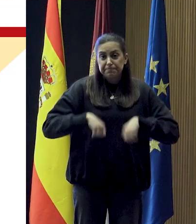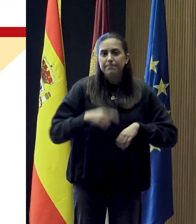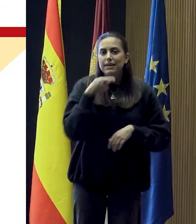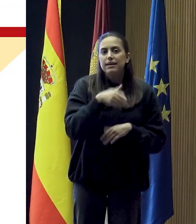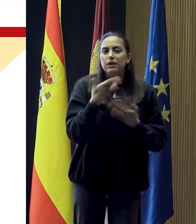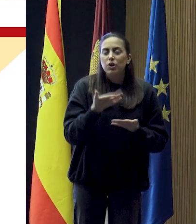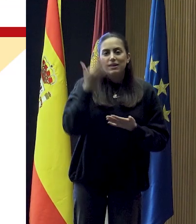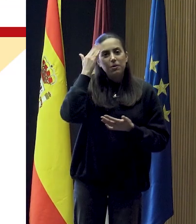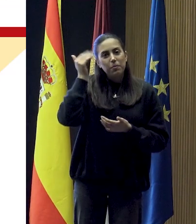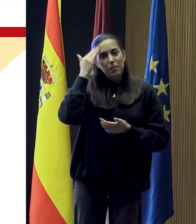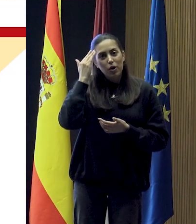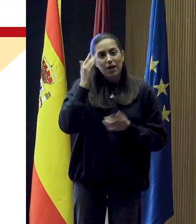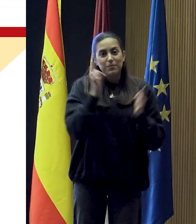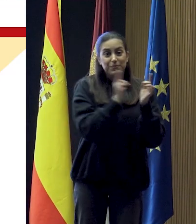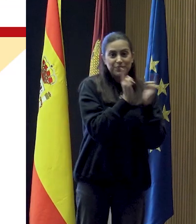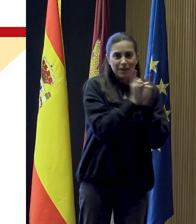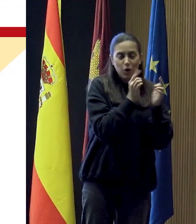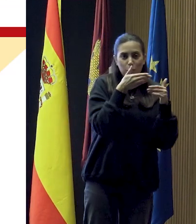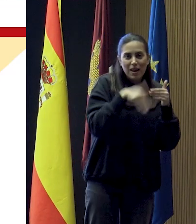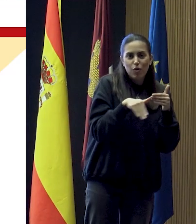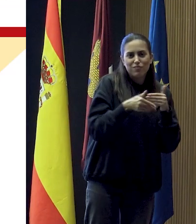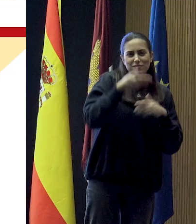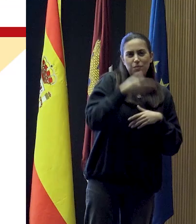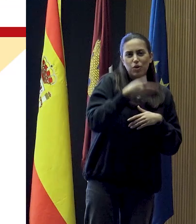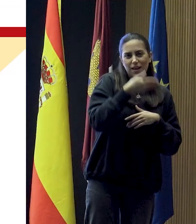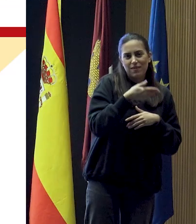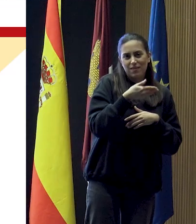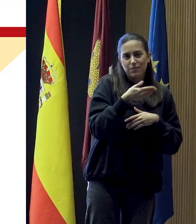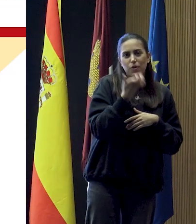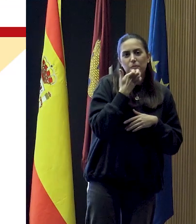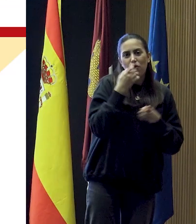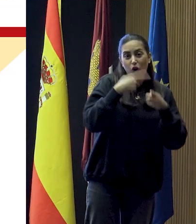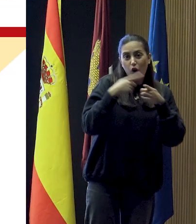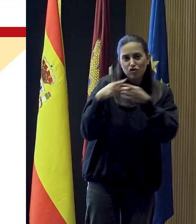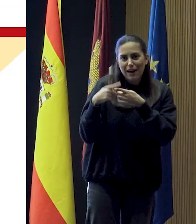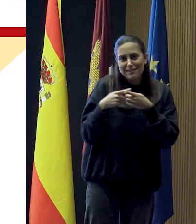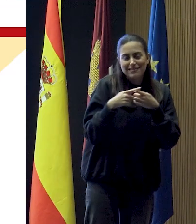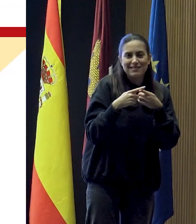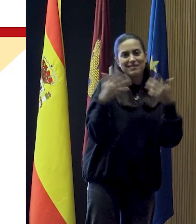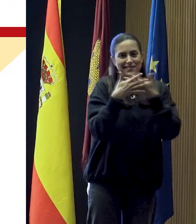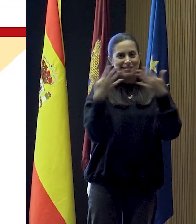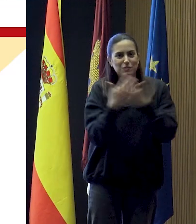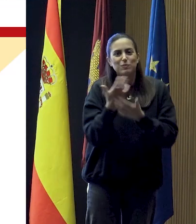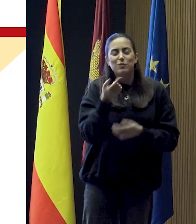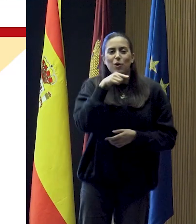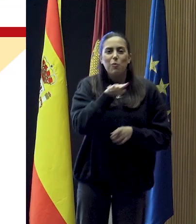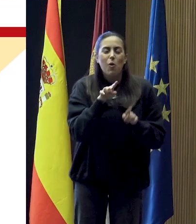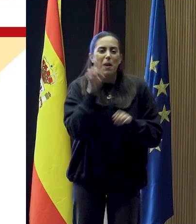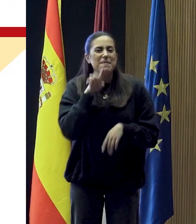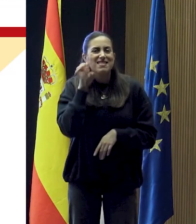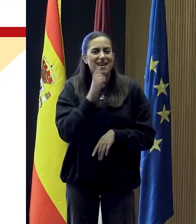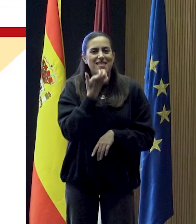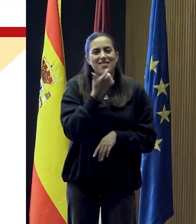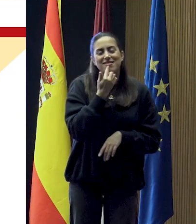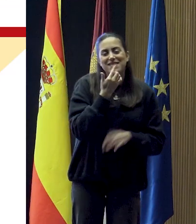esta memoria a corto plazo es muy, muy relevante para hacer varias cosas a la vez. Ya sé que hay un bulo por ahí de que las mujeres somos capaces de